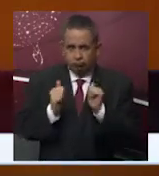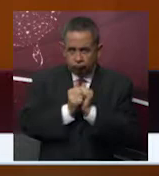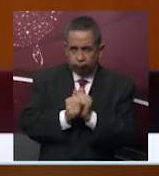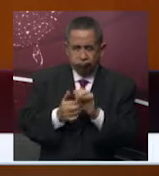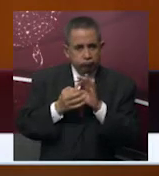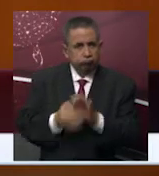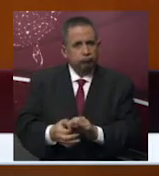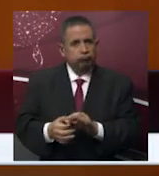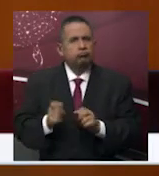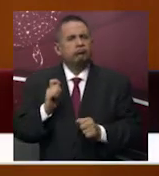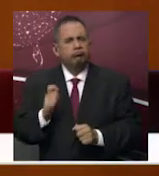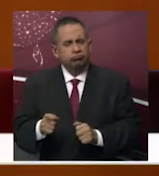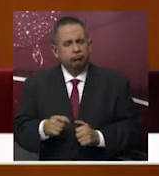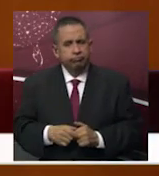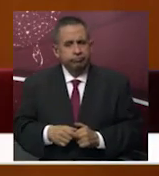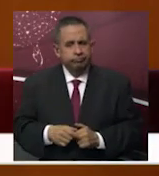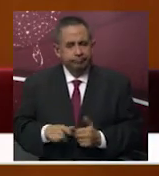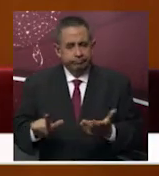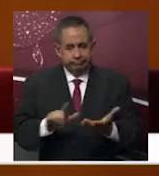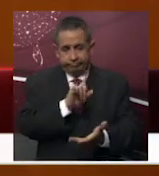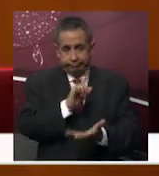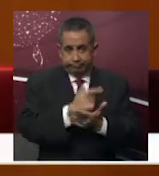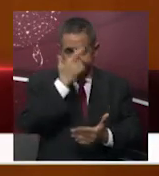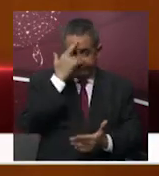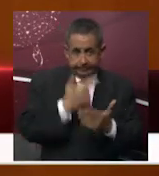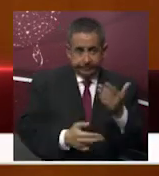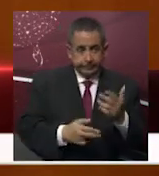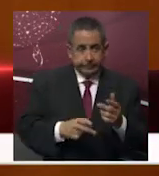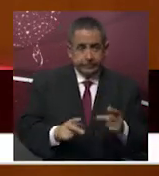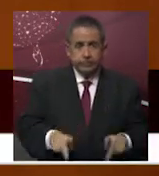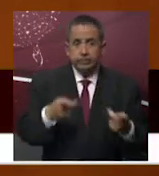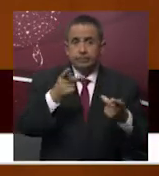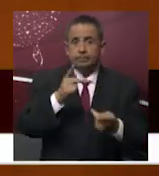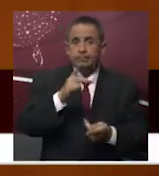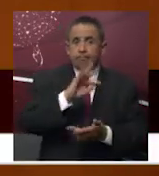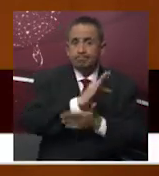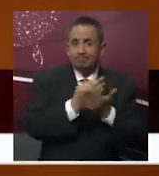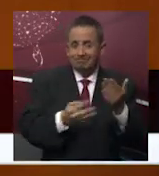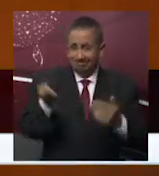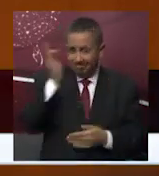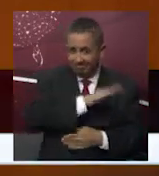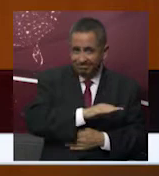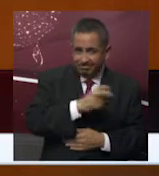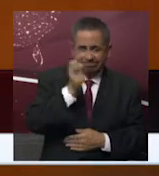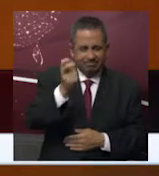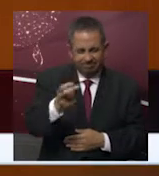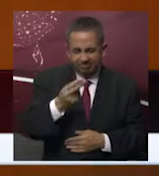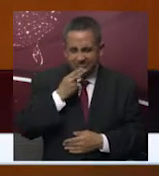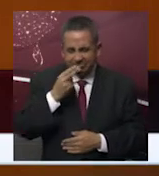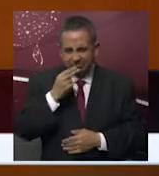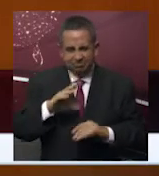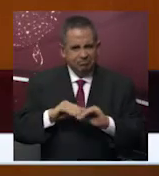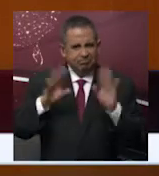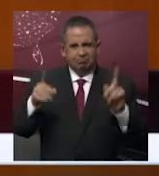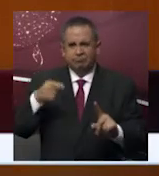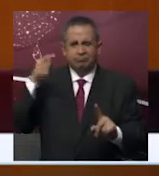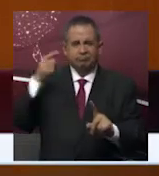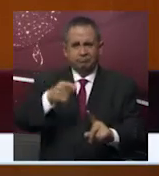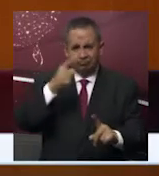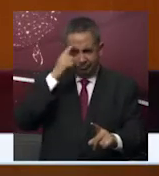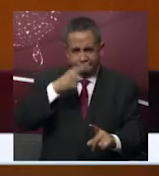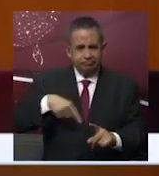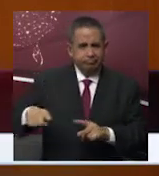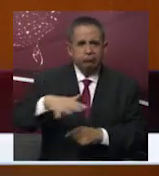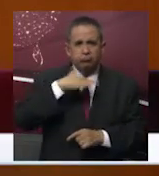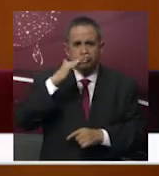acompañada del delito grave de compraventa de facturas, van a ser claves para